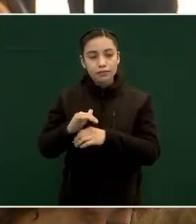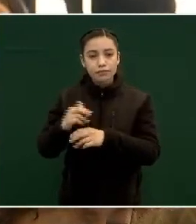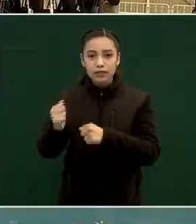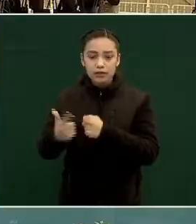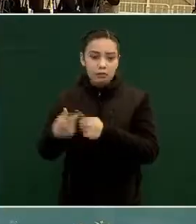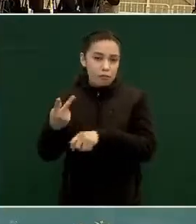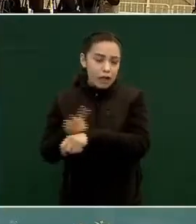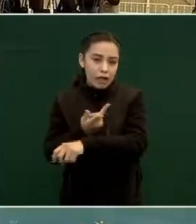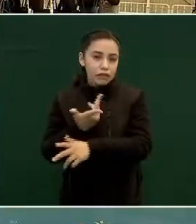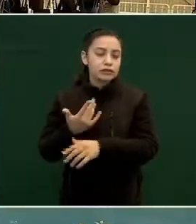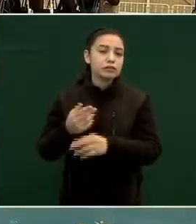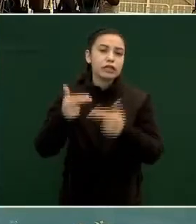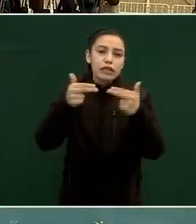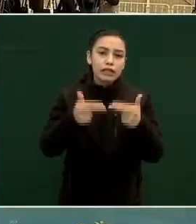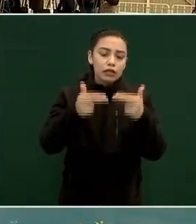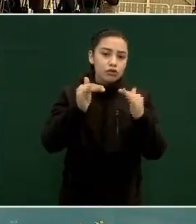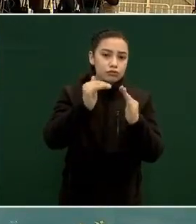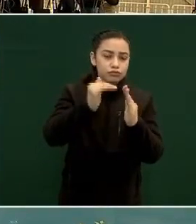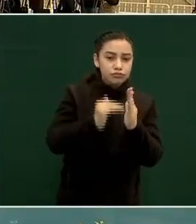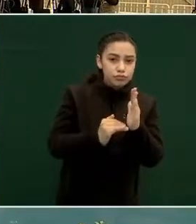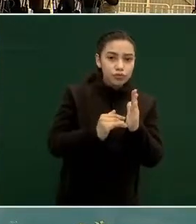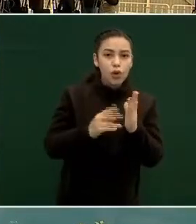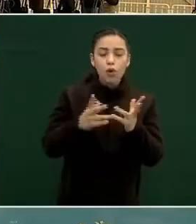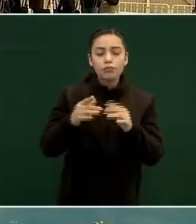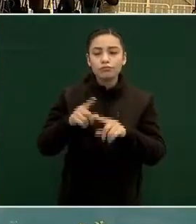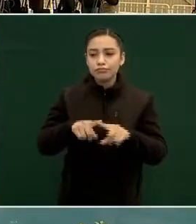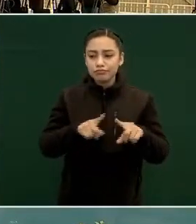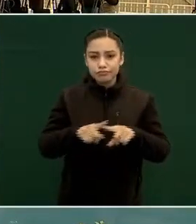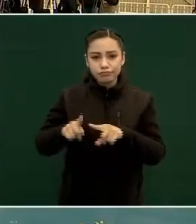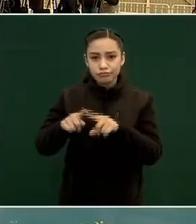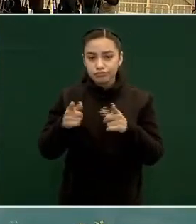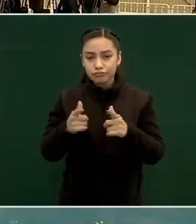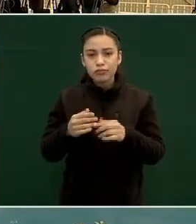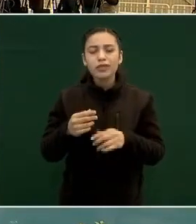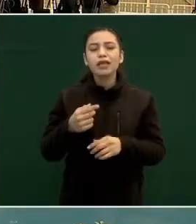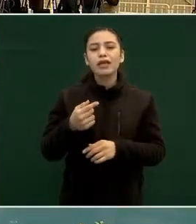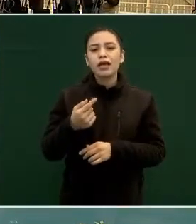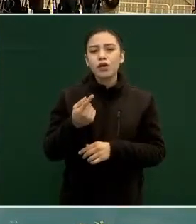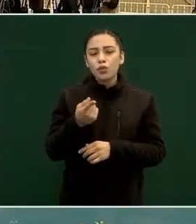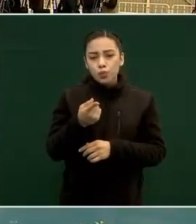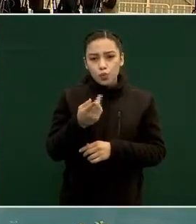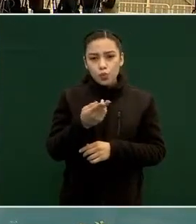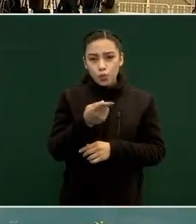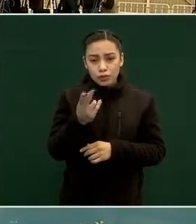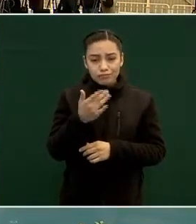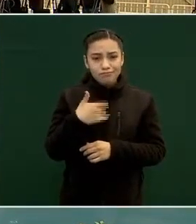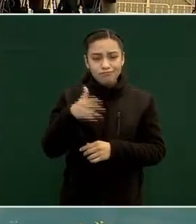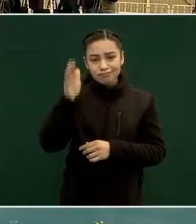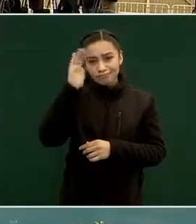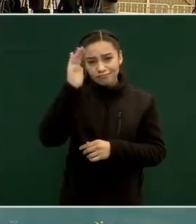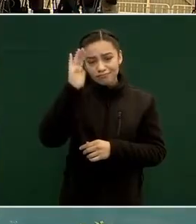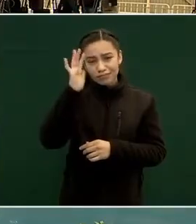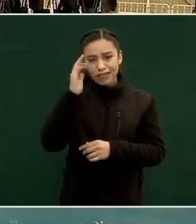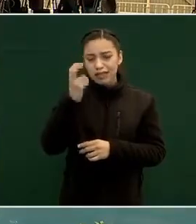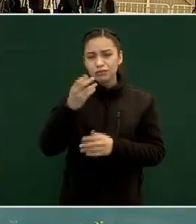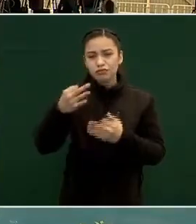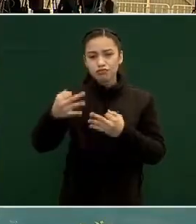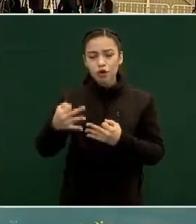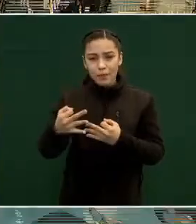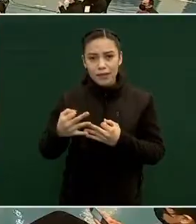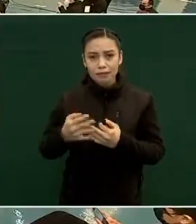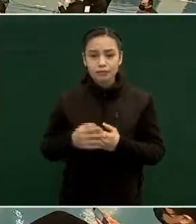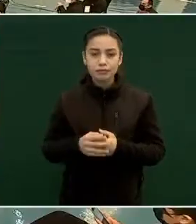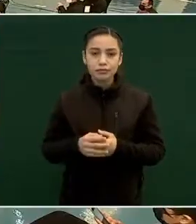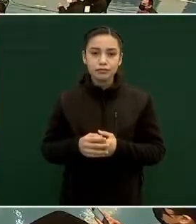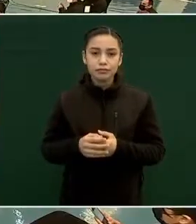negocios? ¿No iría el embajador? En fin, ¿retiraría el embajador? ¿Qué consecuencia habría formalmente? Ya lo